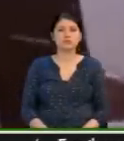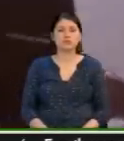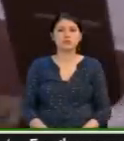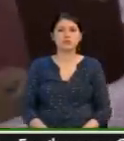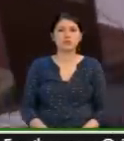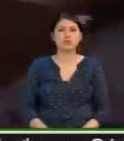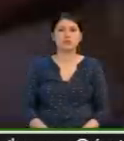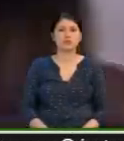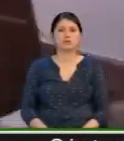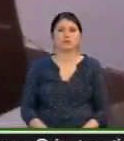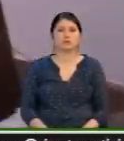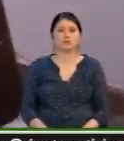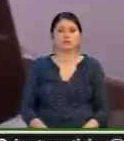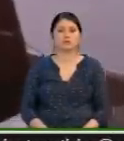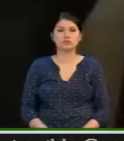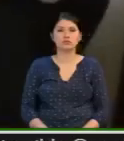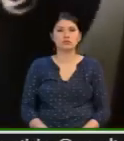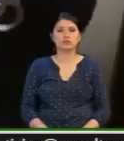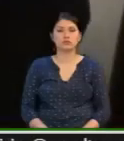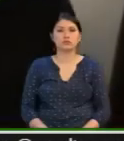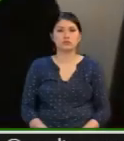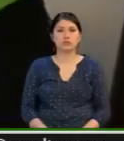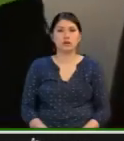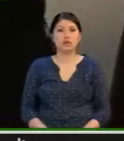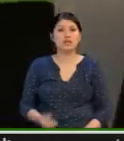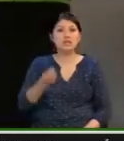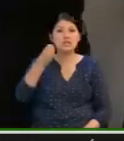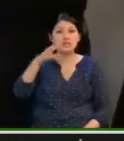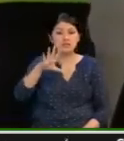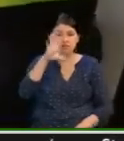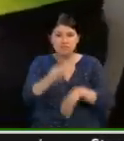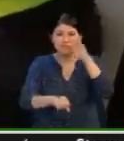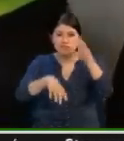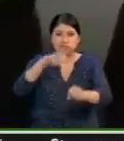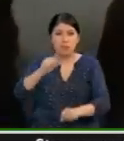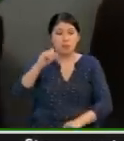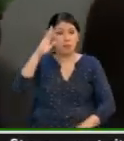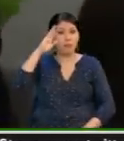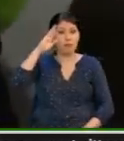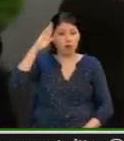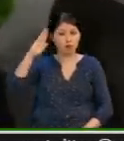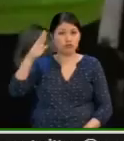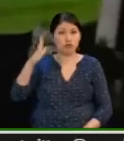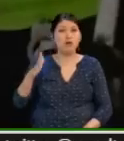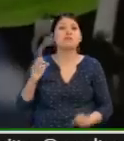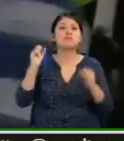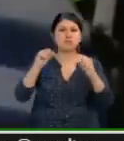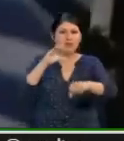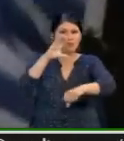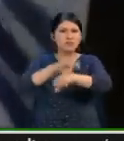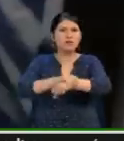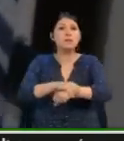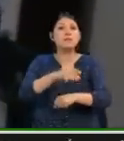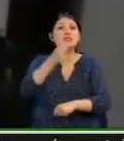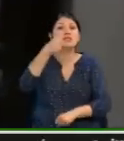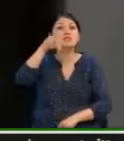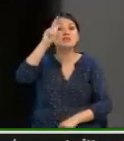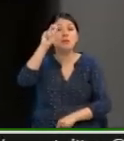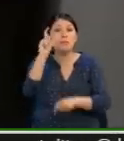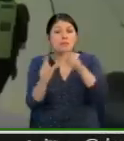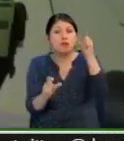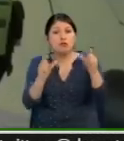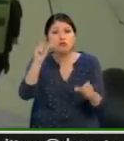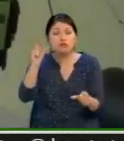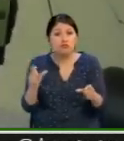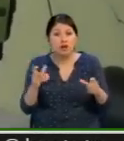Ah la a través de 15 allanamientos hechos por la Policía Nacional se logró la captura de estas 17